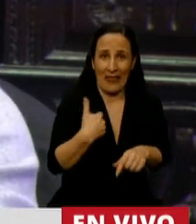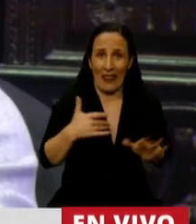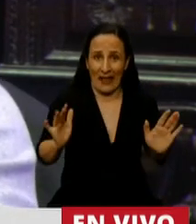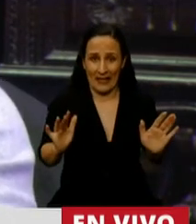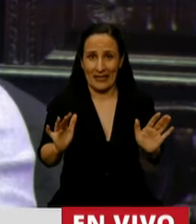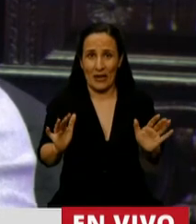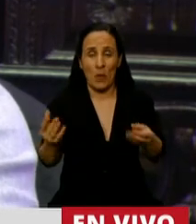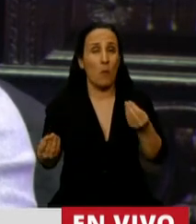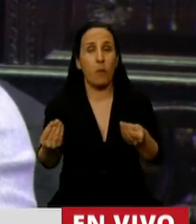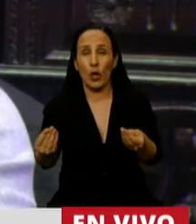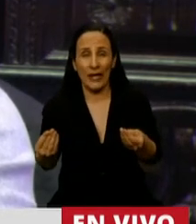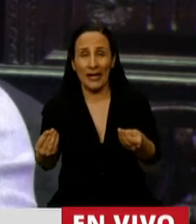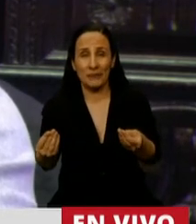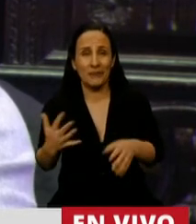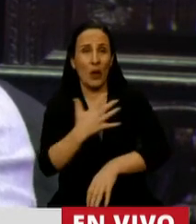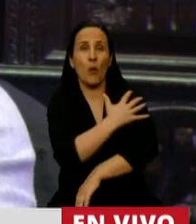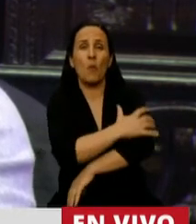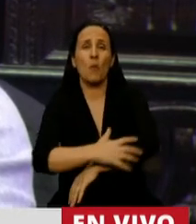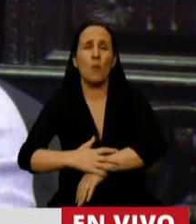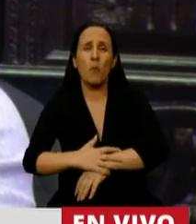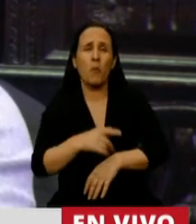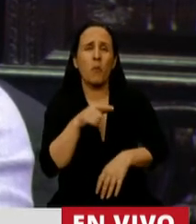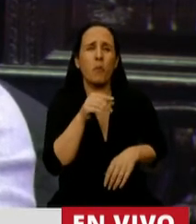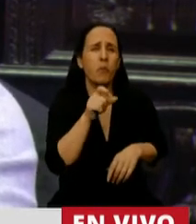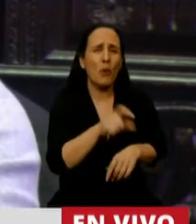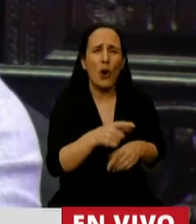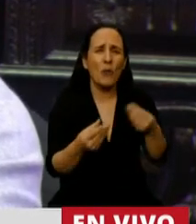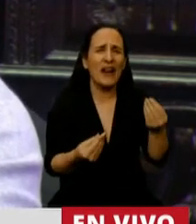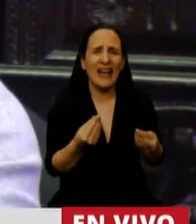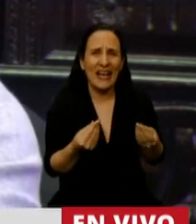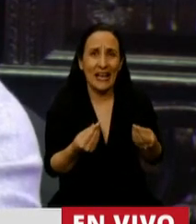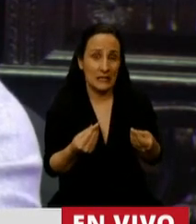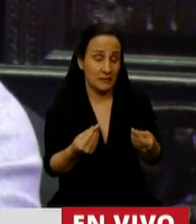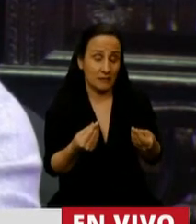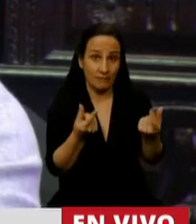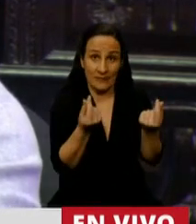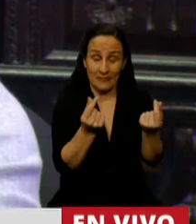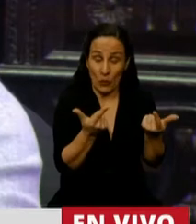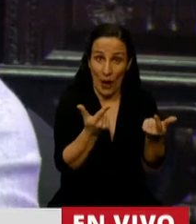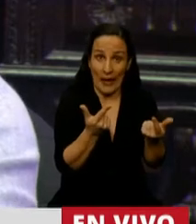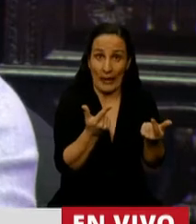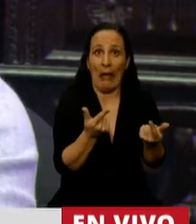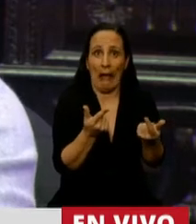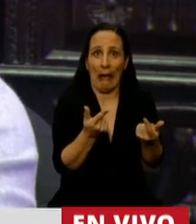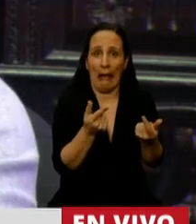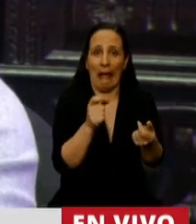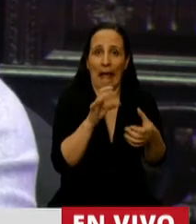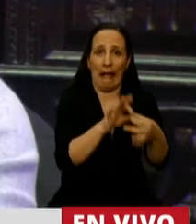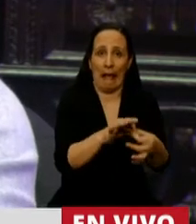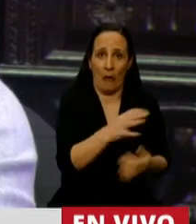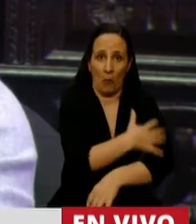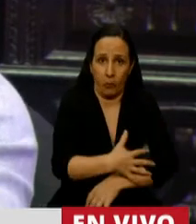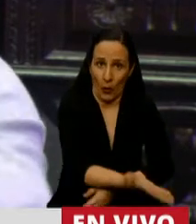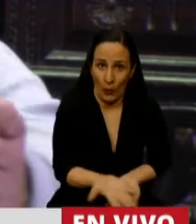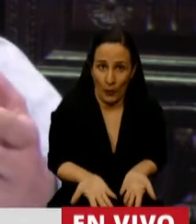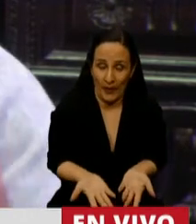presidente que es la pobreza que es la pobreza material sino falta de capital es evidente